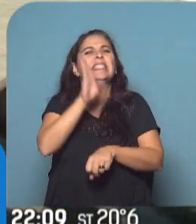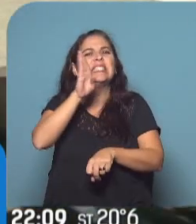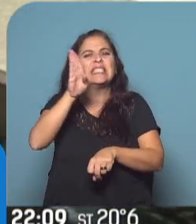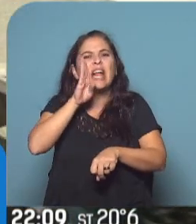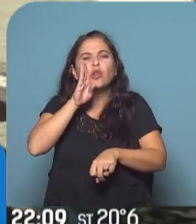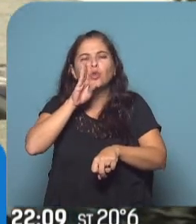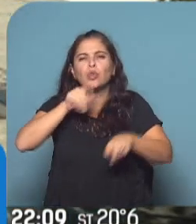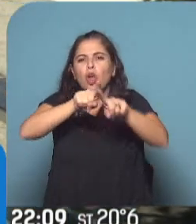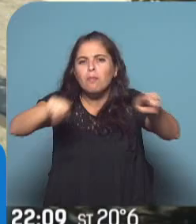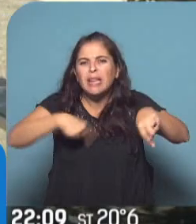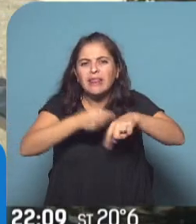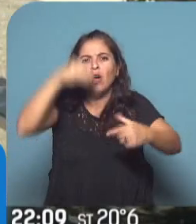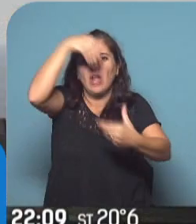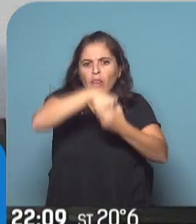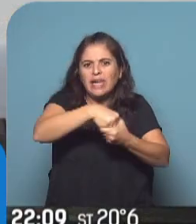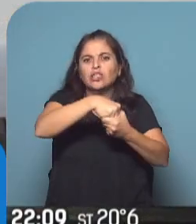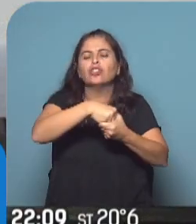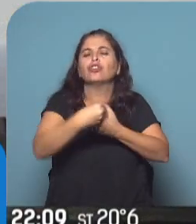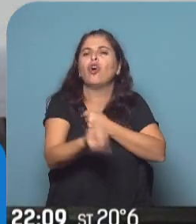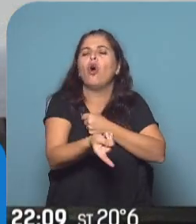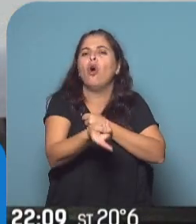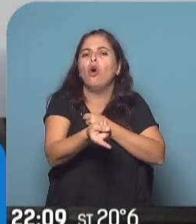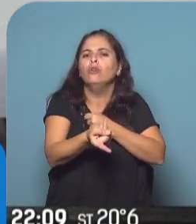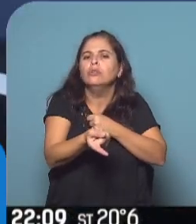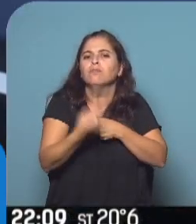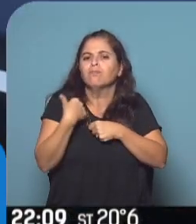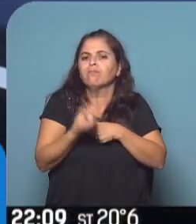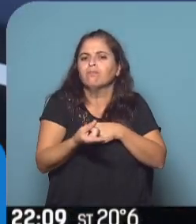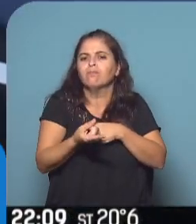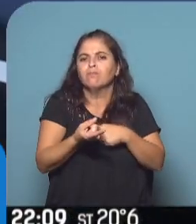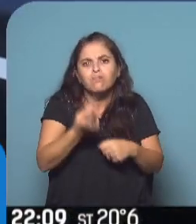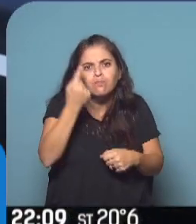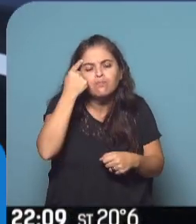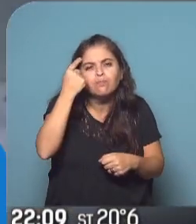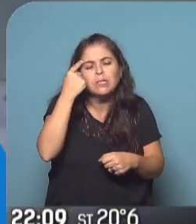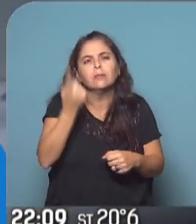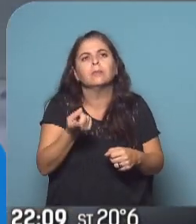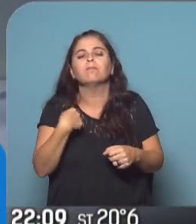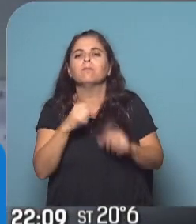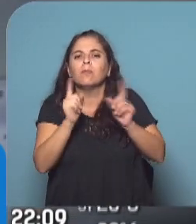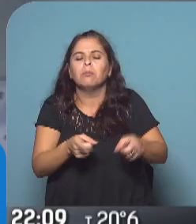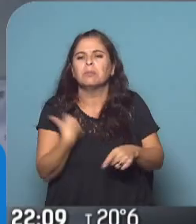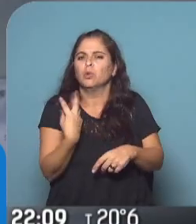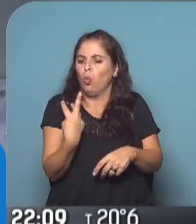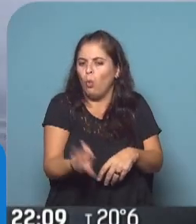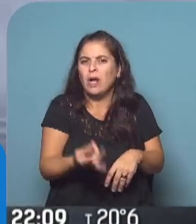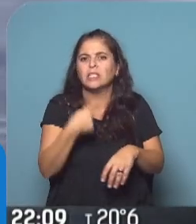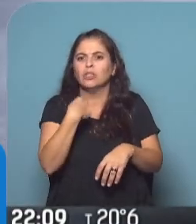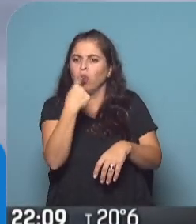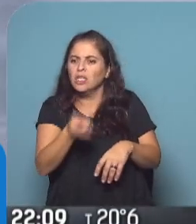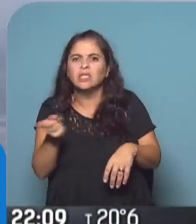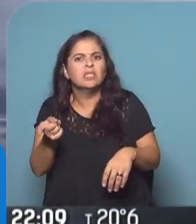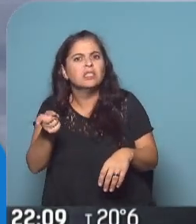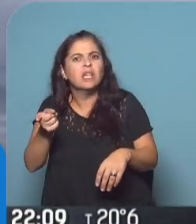una guerra contra Irán, aventura a la que pretenden arrastrar a Washington el primer ministro de Israel, Benjamín Netanyahu, la monarquía